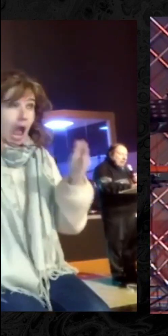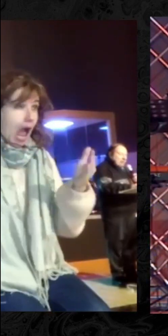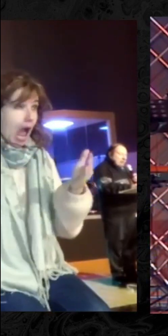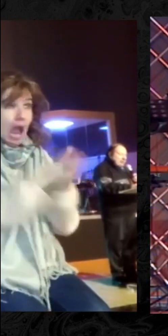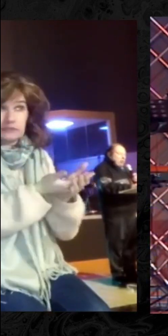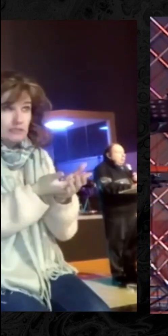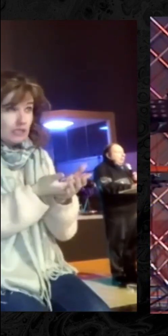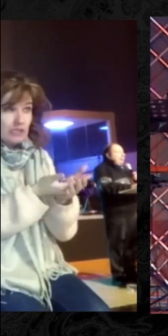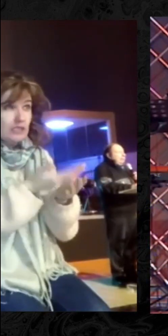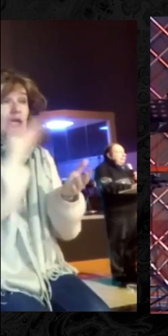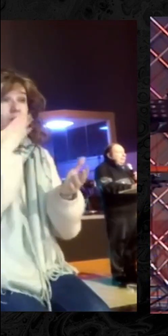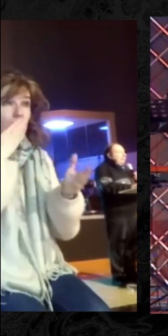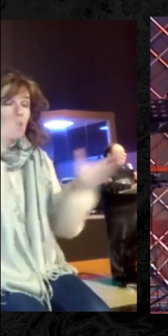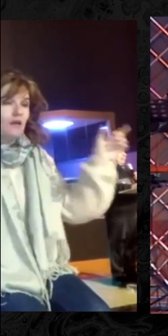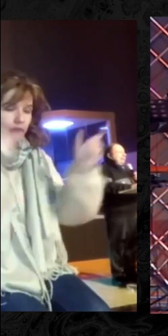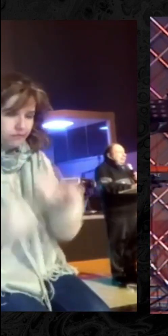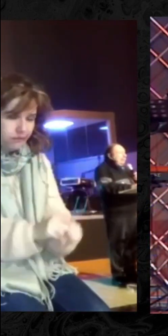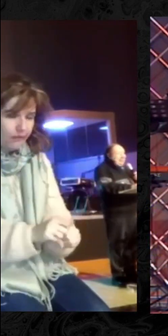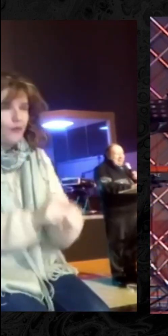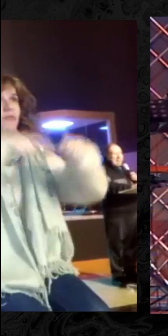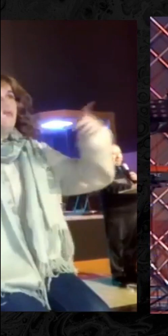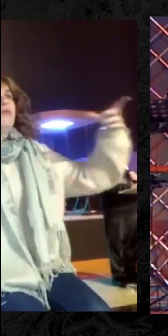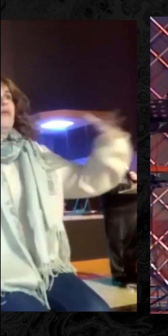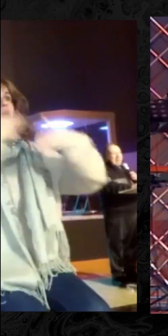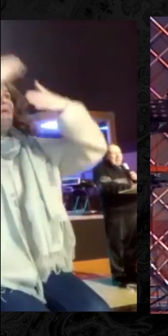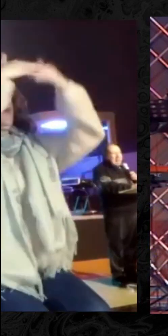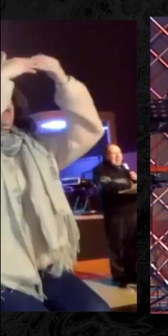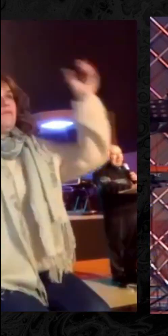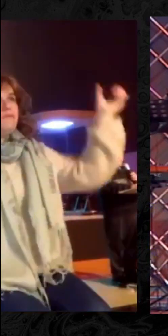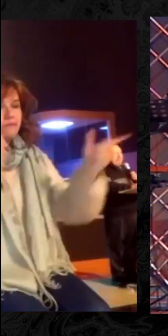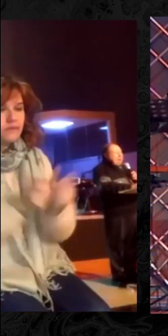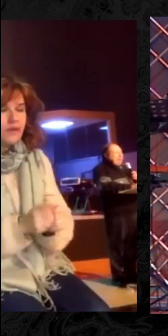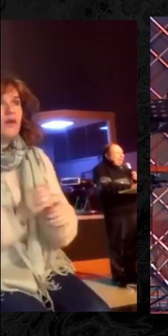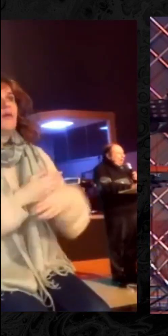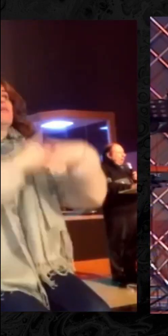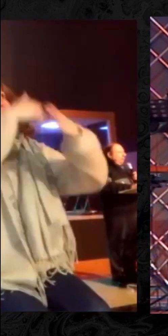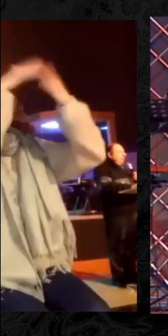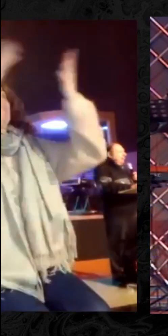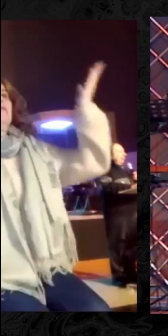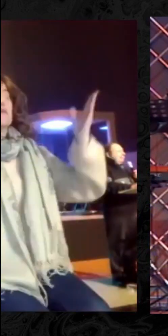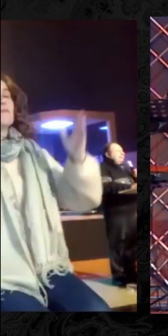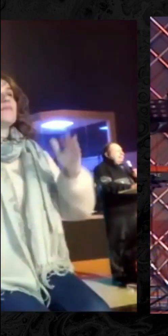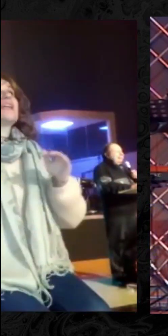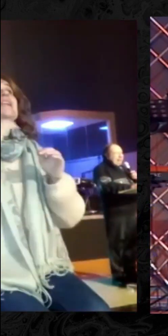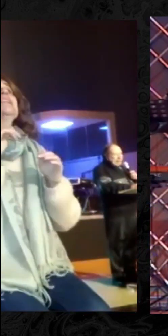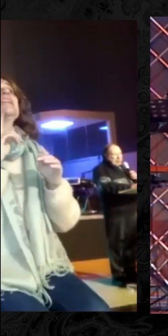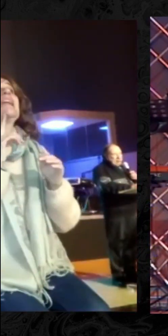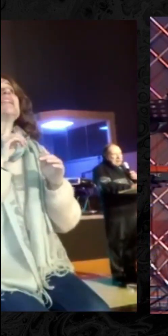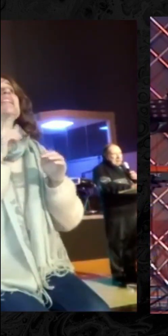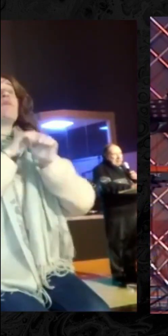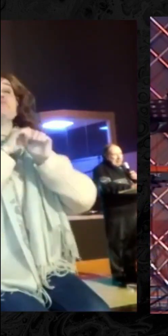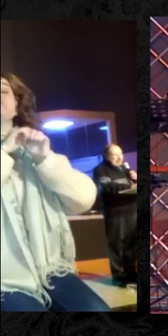ahora vamos a estar leyendo así iba a estar el Israel esparcido hasta el tiempo